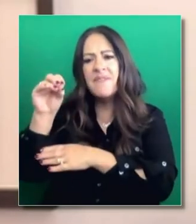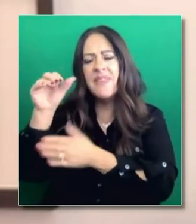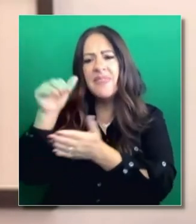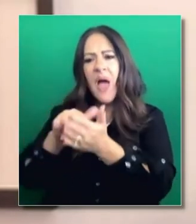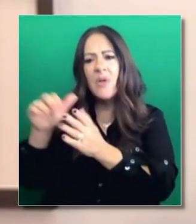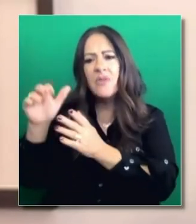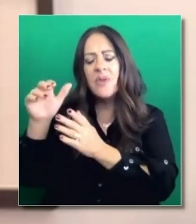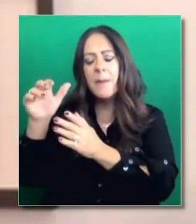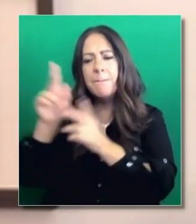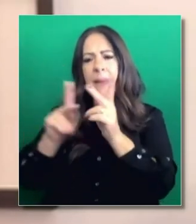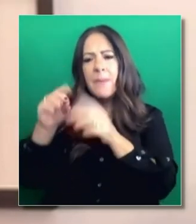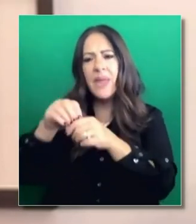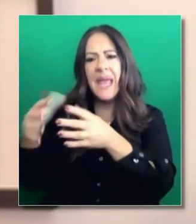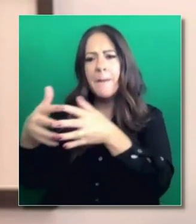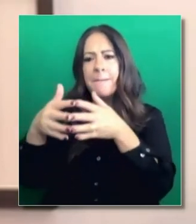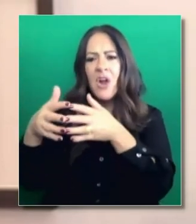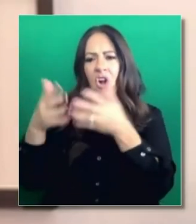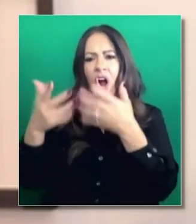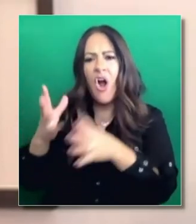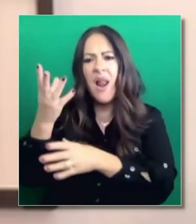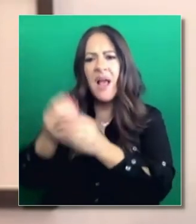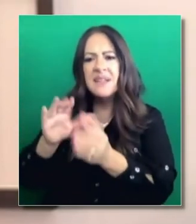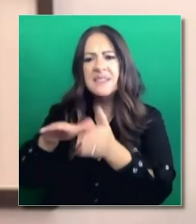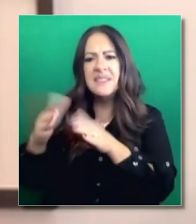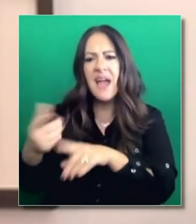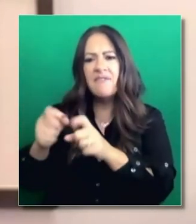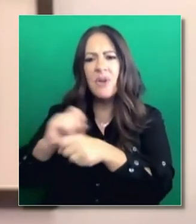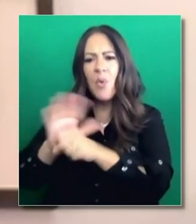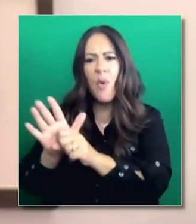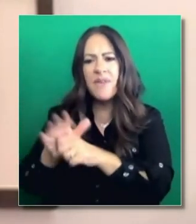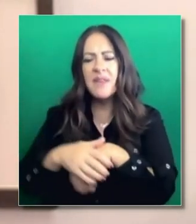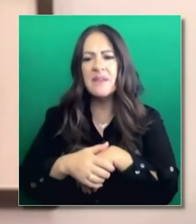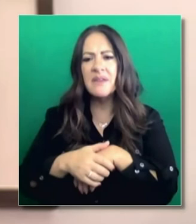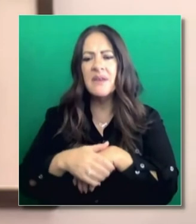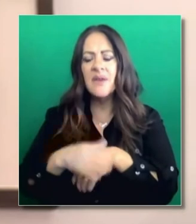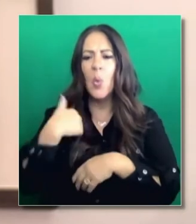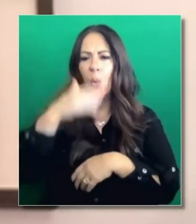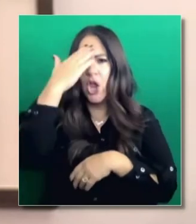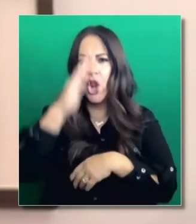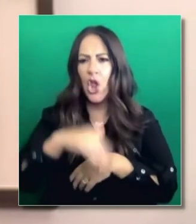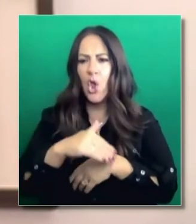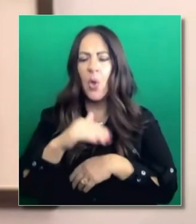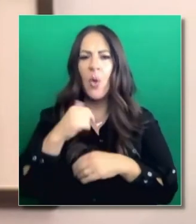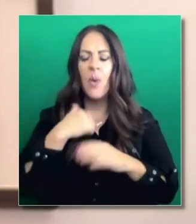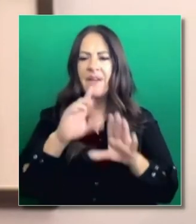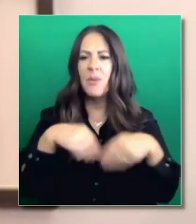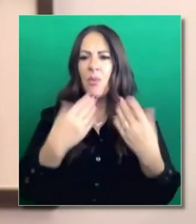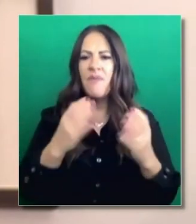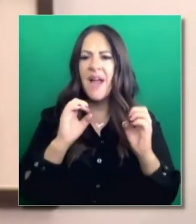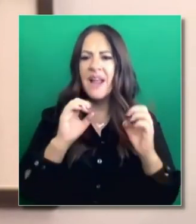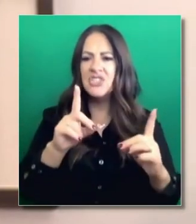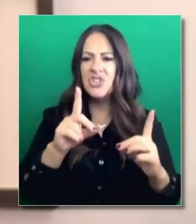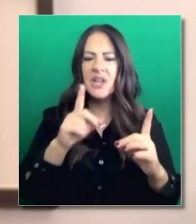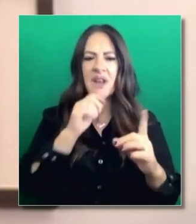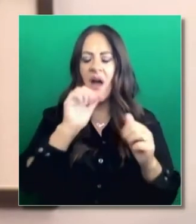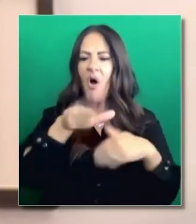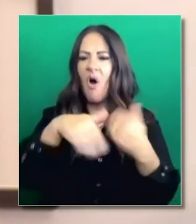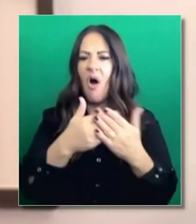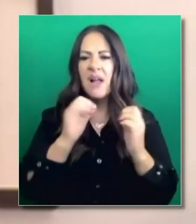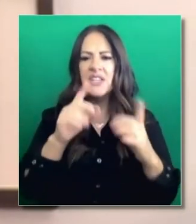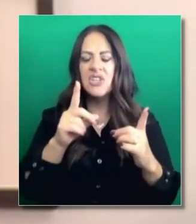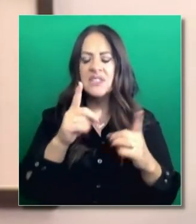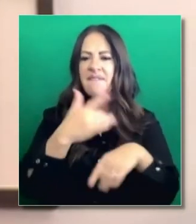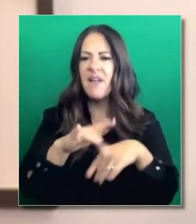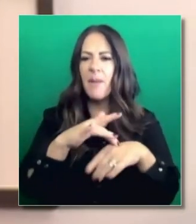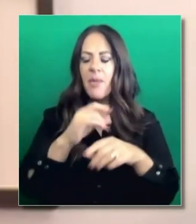Y nuestro sistema de educación no fue construido para proporcionar educación a todos nuestros estudiantes a distancia,